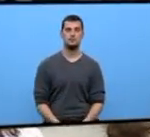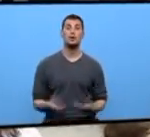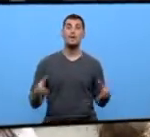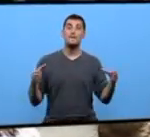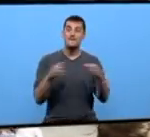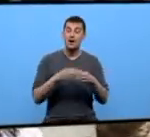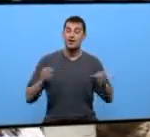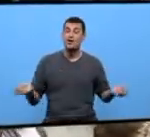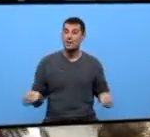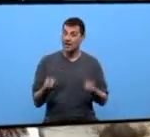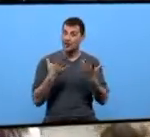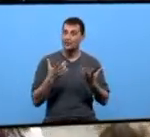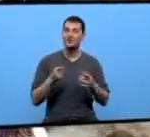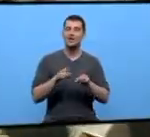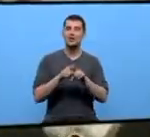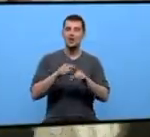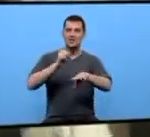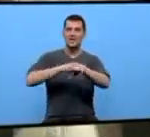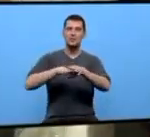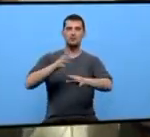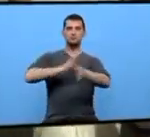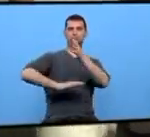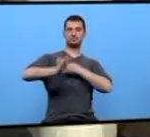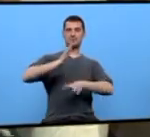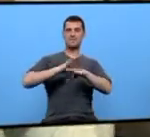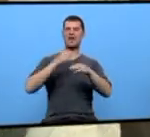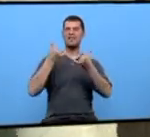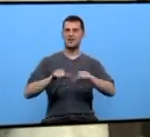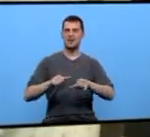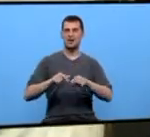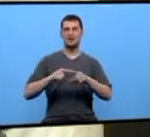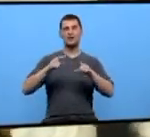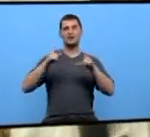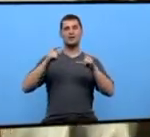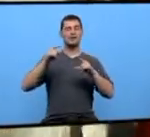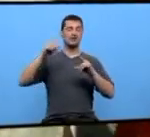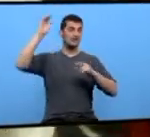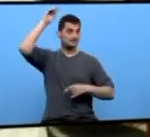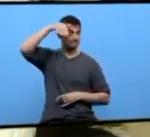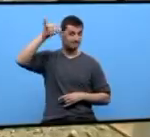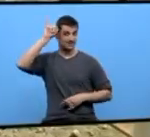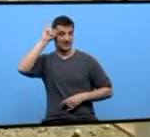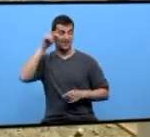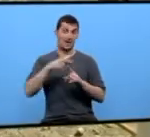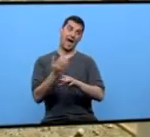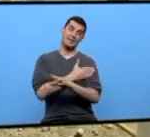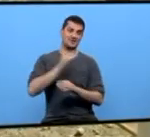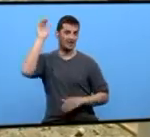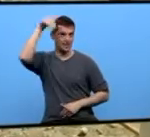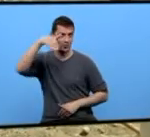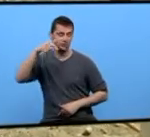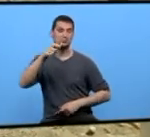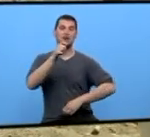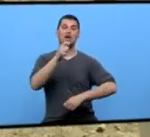O barrio Lugués da Milagrosa retrocede no tempo para celebrar esta fin de semana a Feira Castrexo Romana como preludio do Ar de Lucus. A Asociación